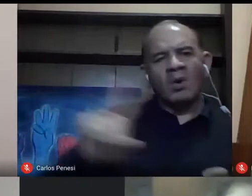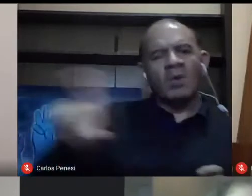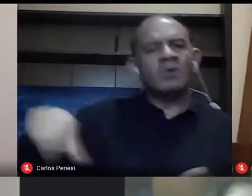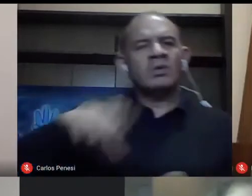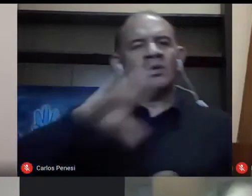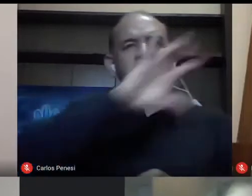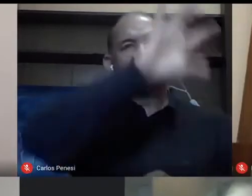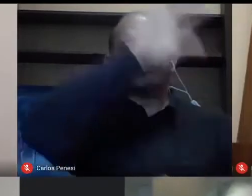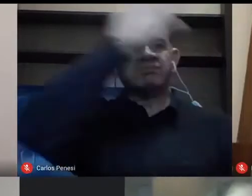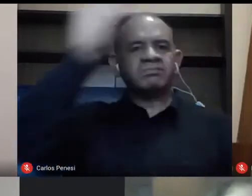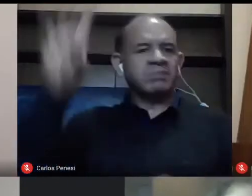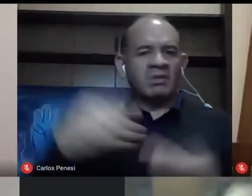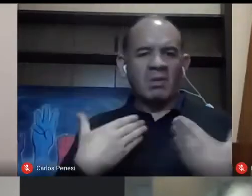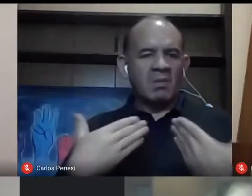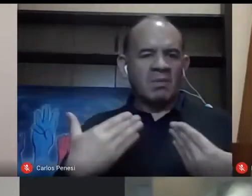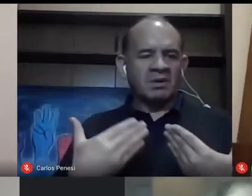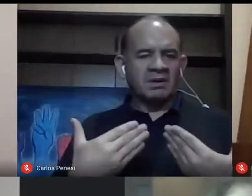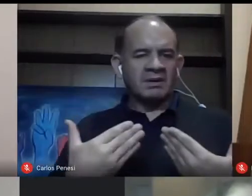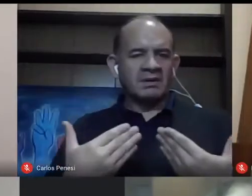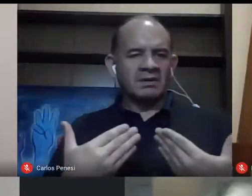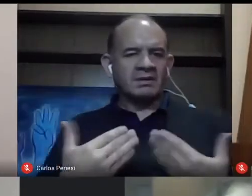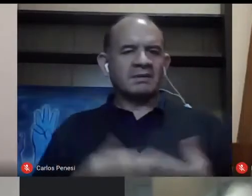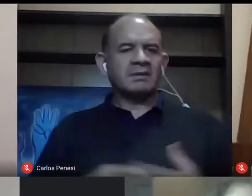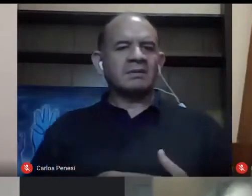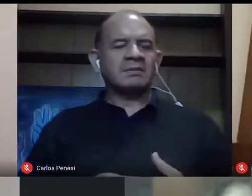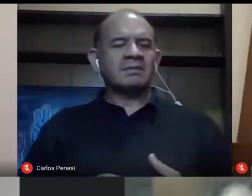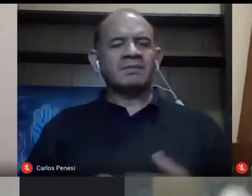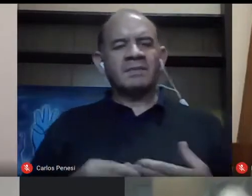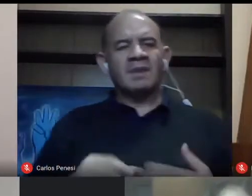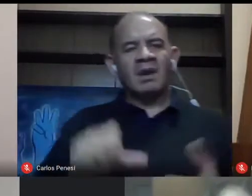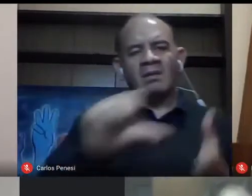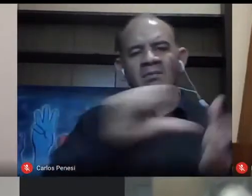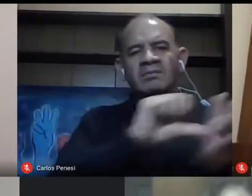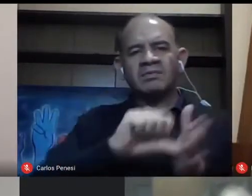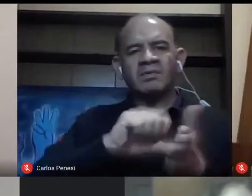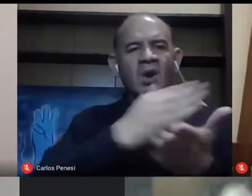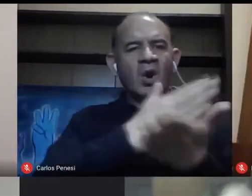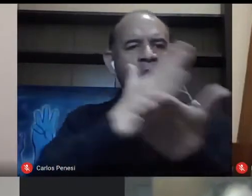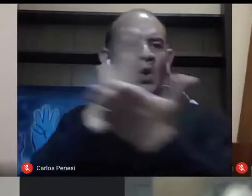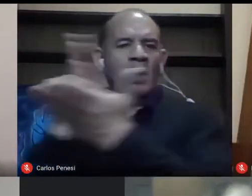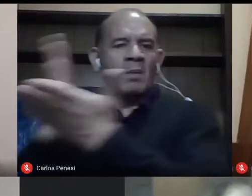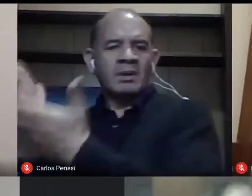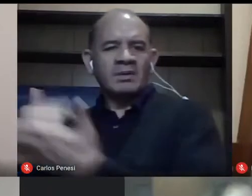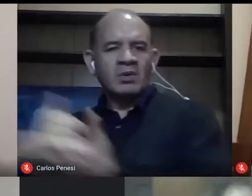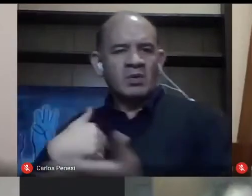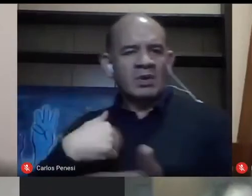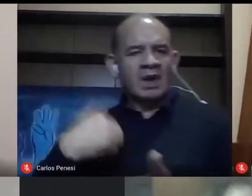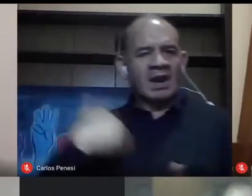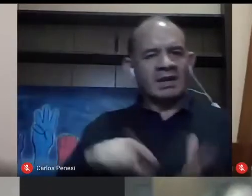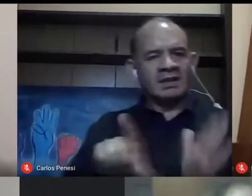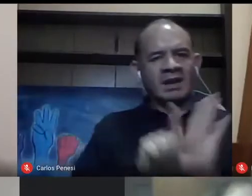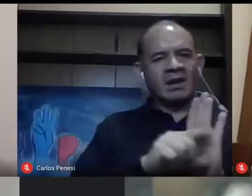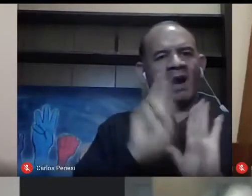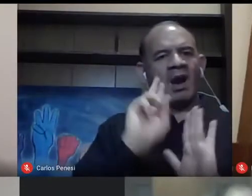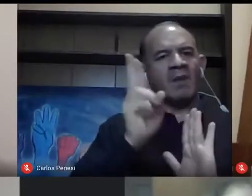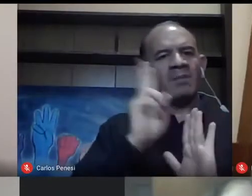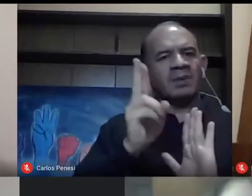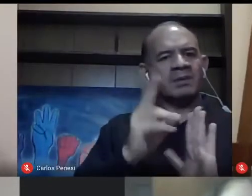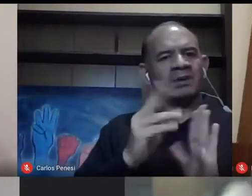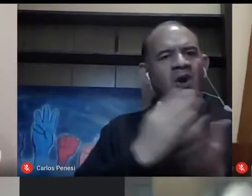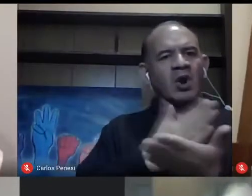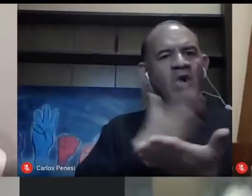de bibliografía, no se podía compartir porque nuestra ley prohibía específicamente